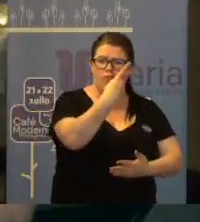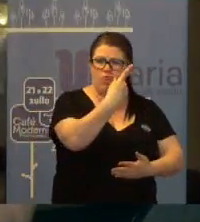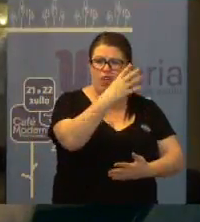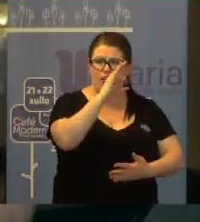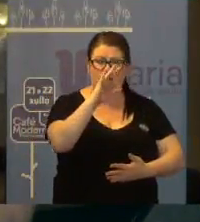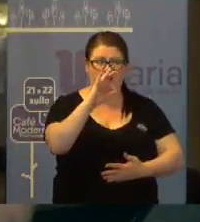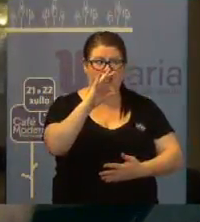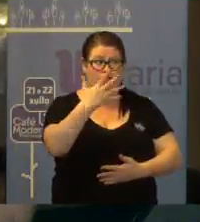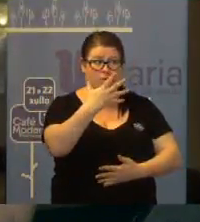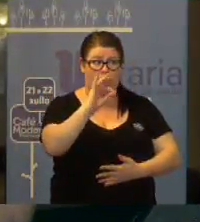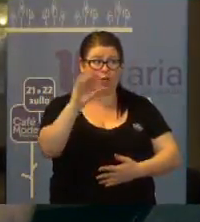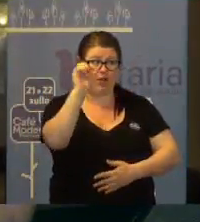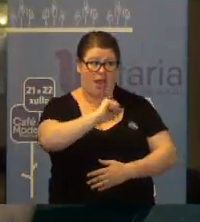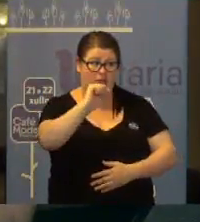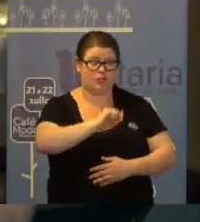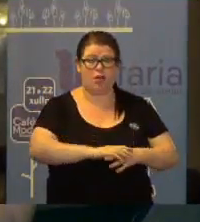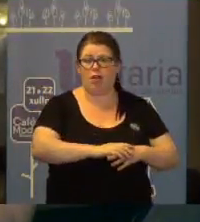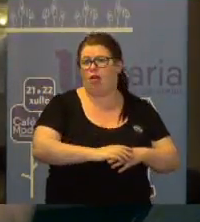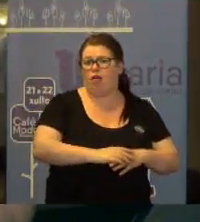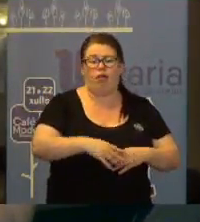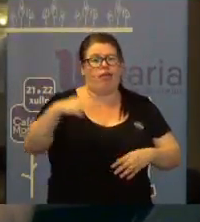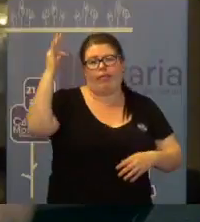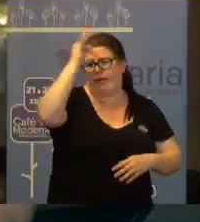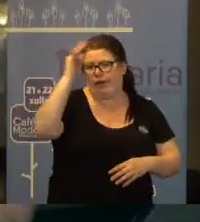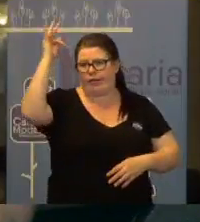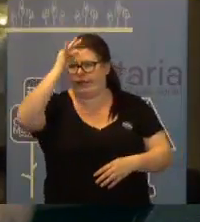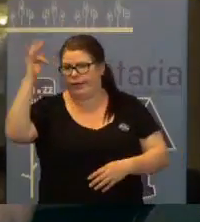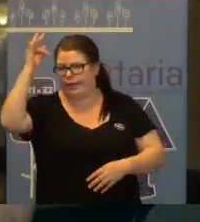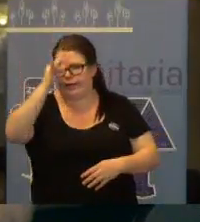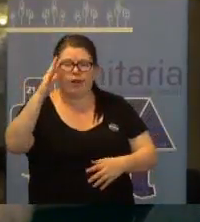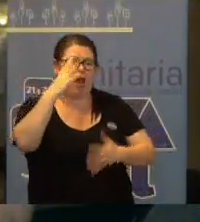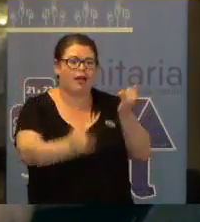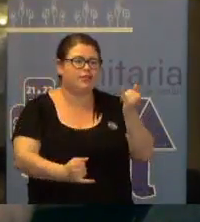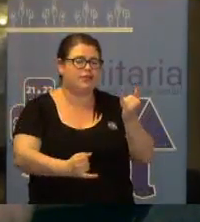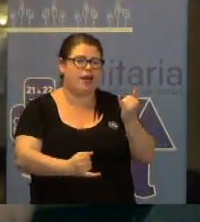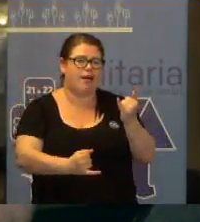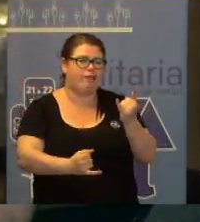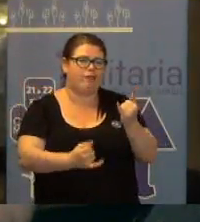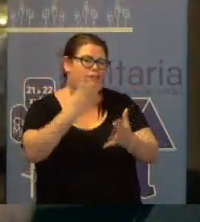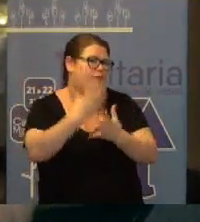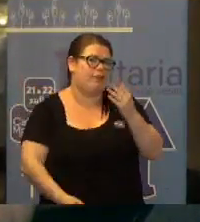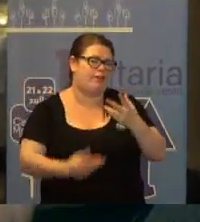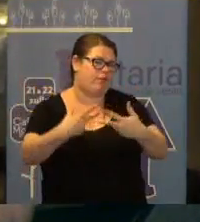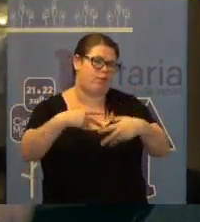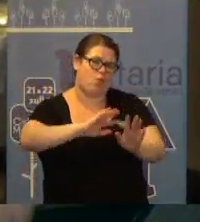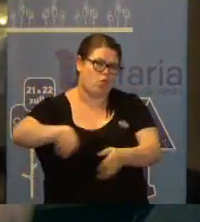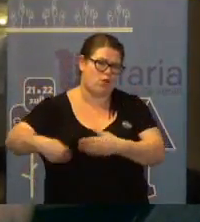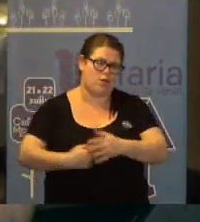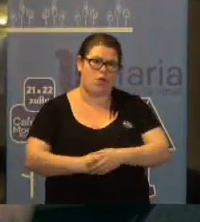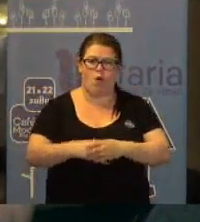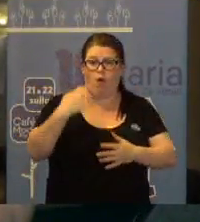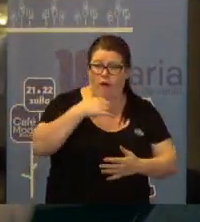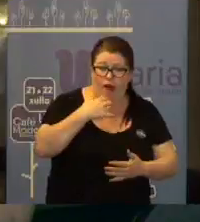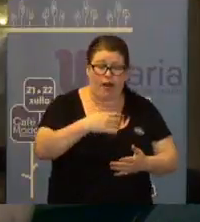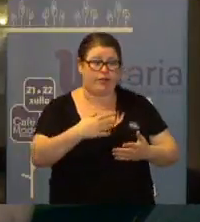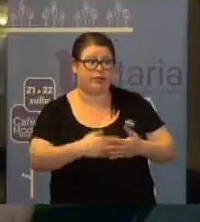De doctrina en doctrina hasta el fracaso final, porque ao final, se vemos a historia da humanidade, salvo raras excepciones